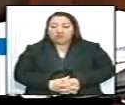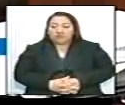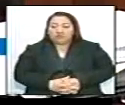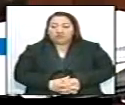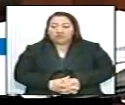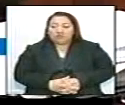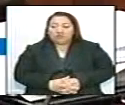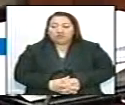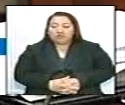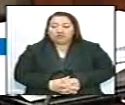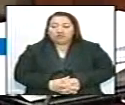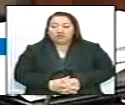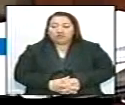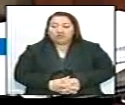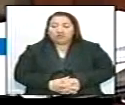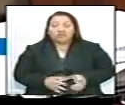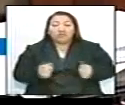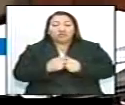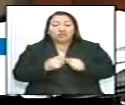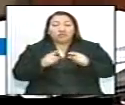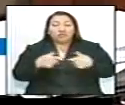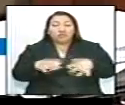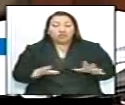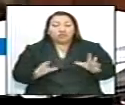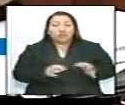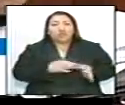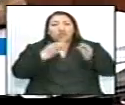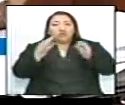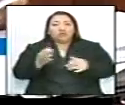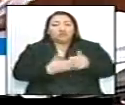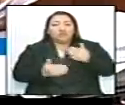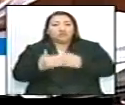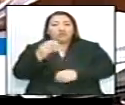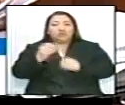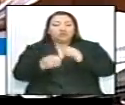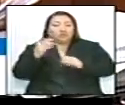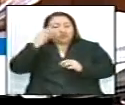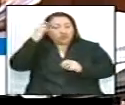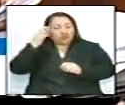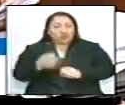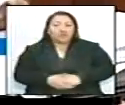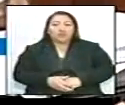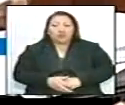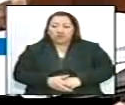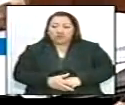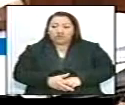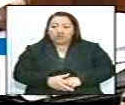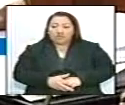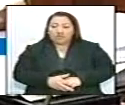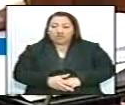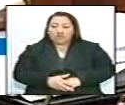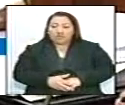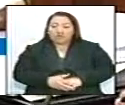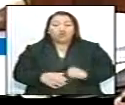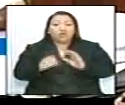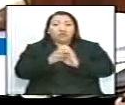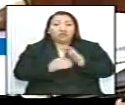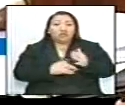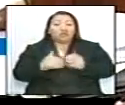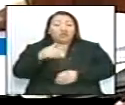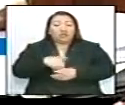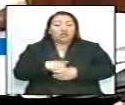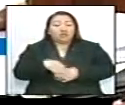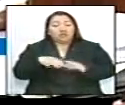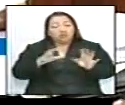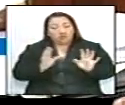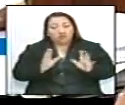Y con eso se habilitó y se llevó adelante la reforma política y constitucional para adelantar las elecciones. Es